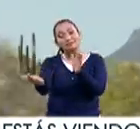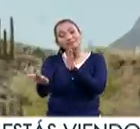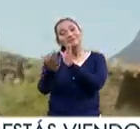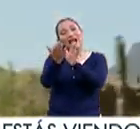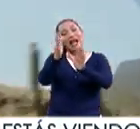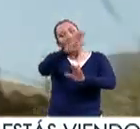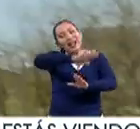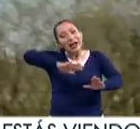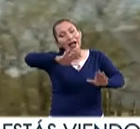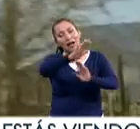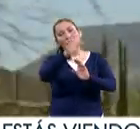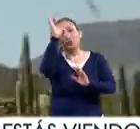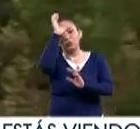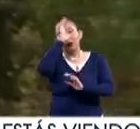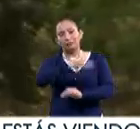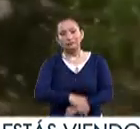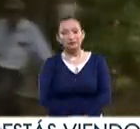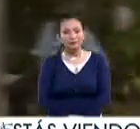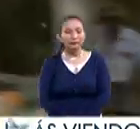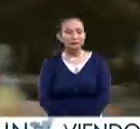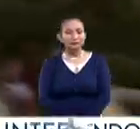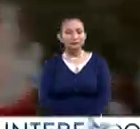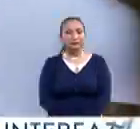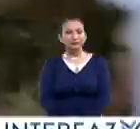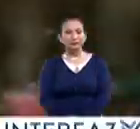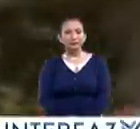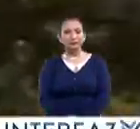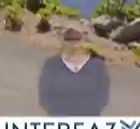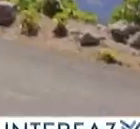acercamiento a las plataformas culturales.